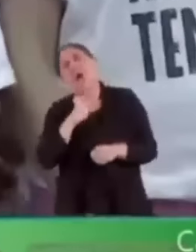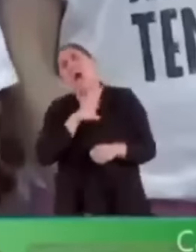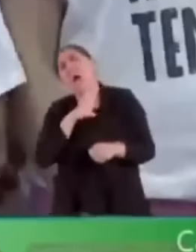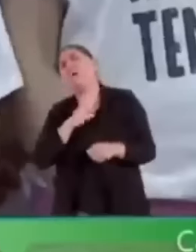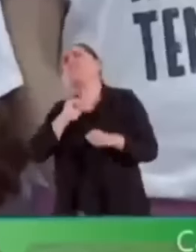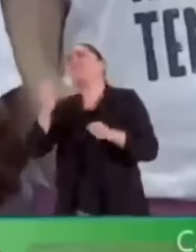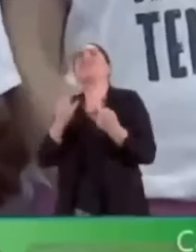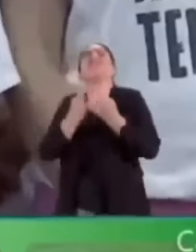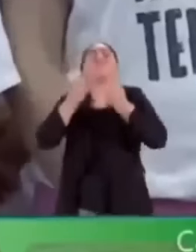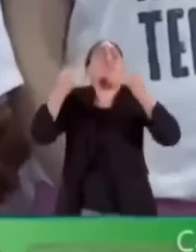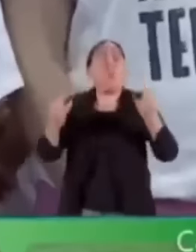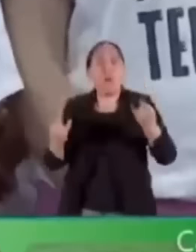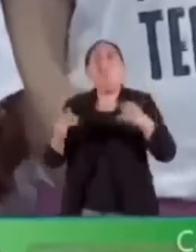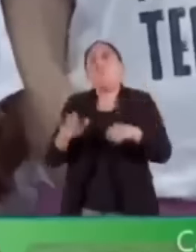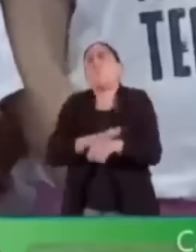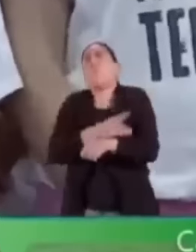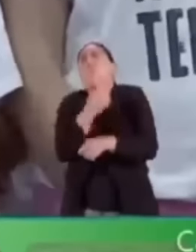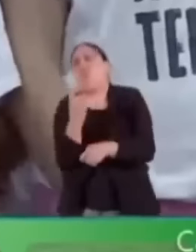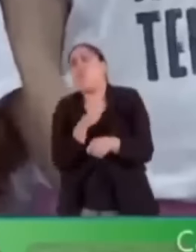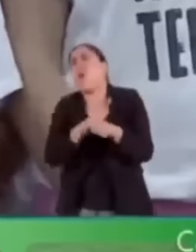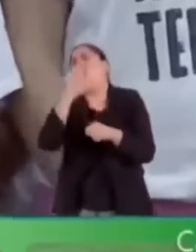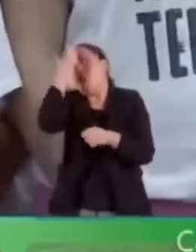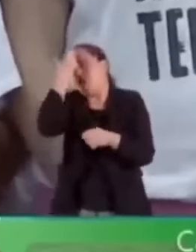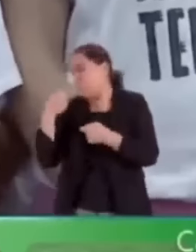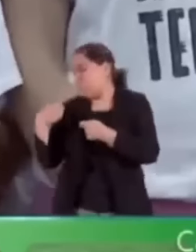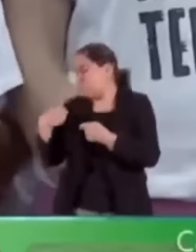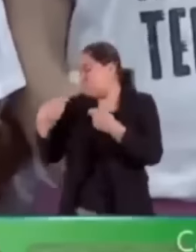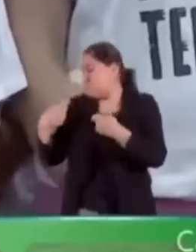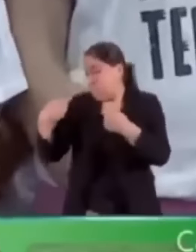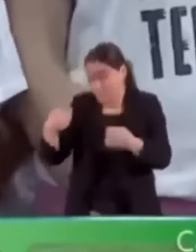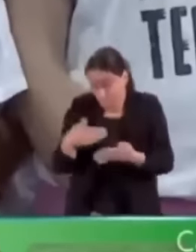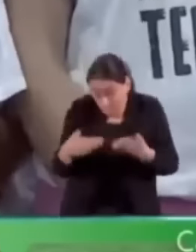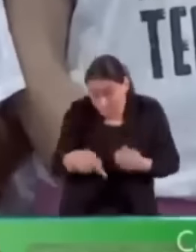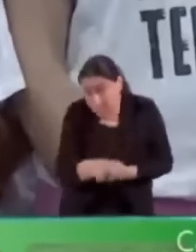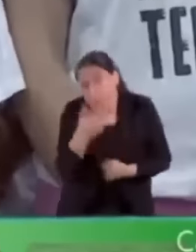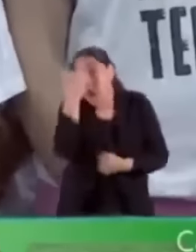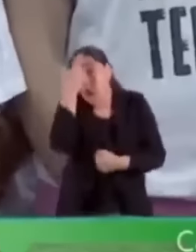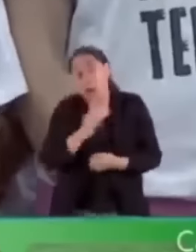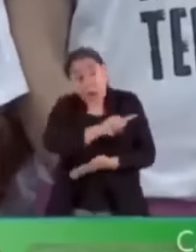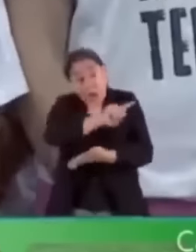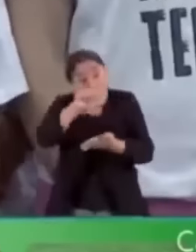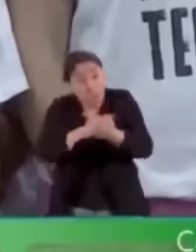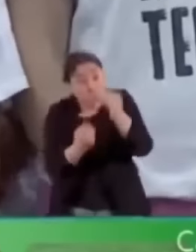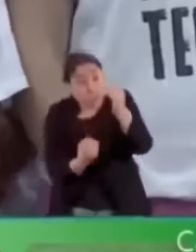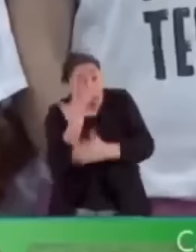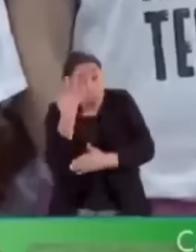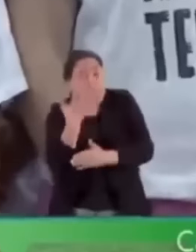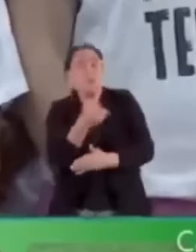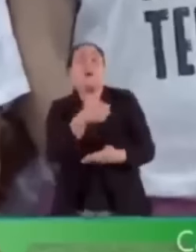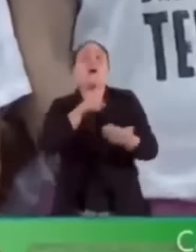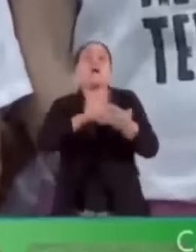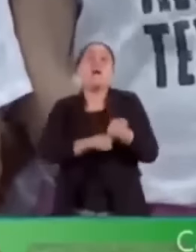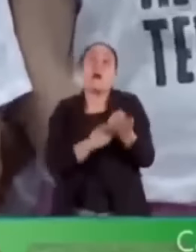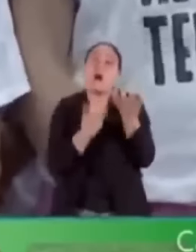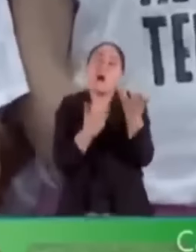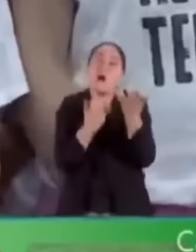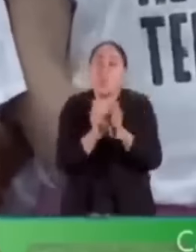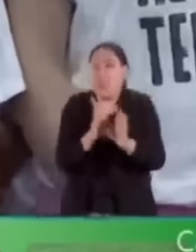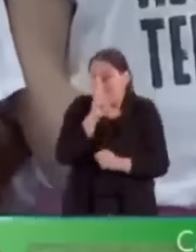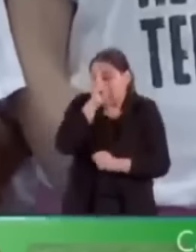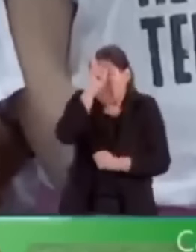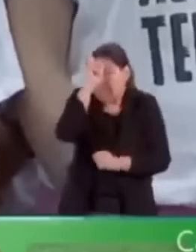todo tiene una causa, y la causa de esta reforma es la B de venganza que el presidente